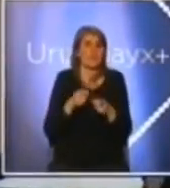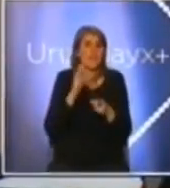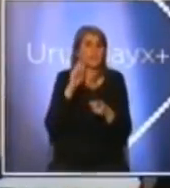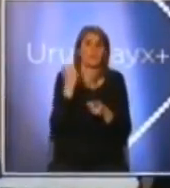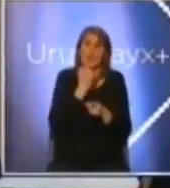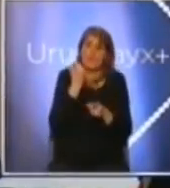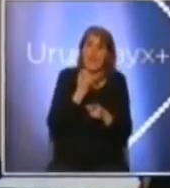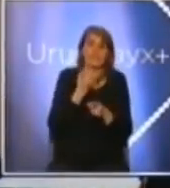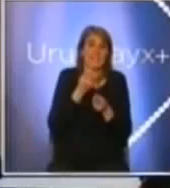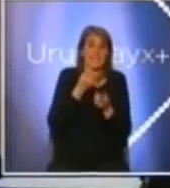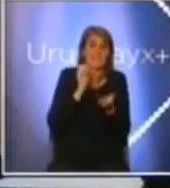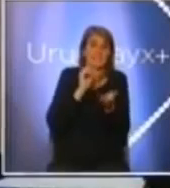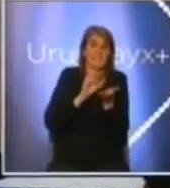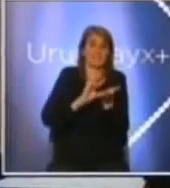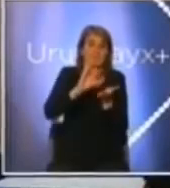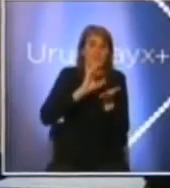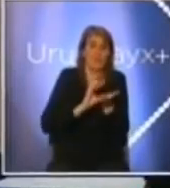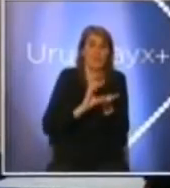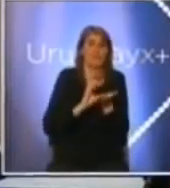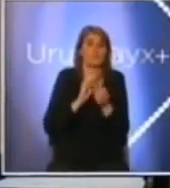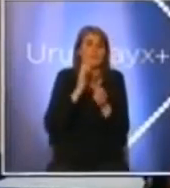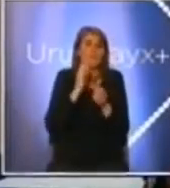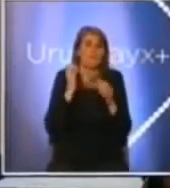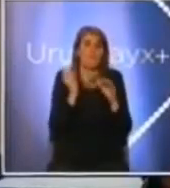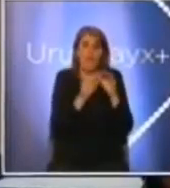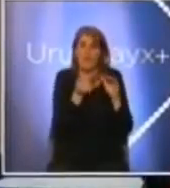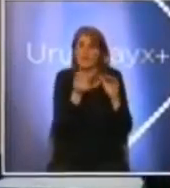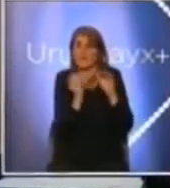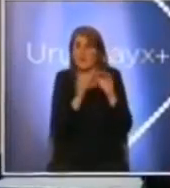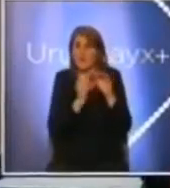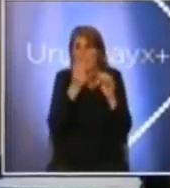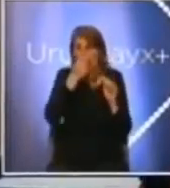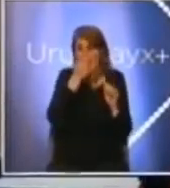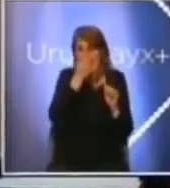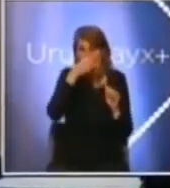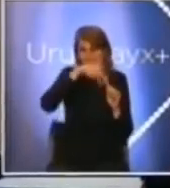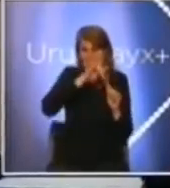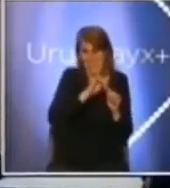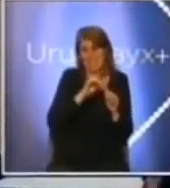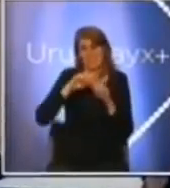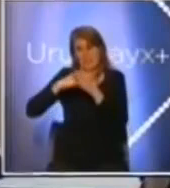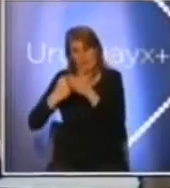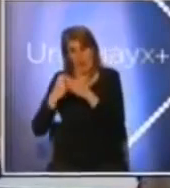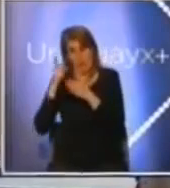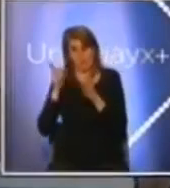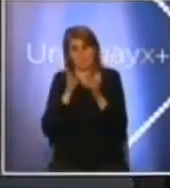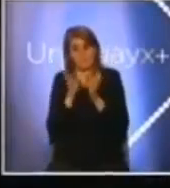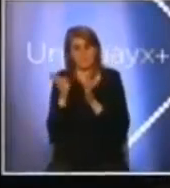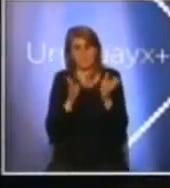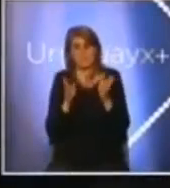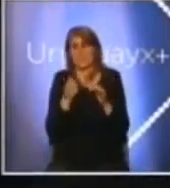importantes inversiones mediante el Fondo Fiandra, el Fondo de la ANI y el Fondo del BRO. Los